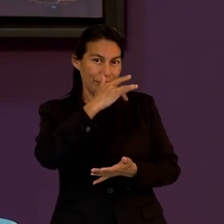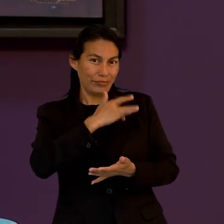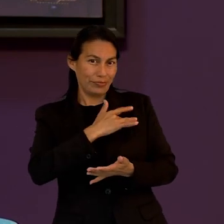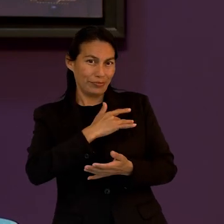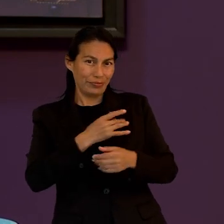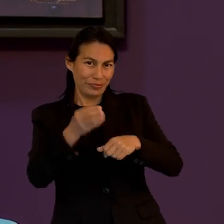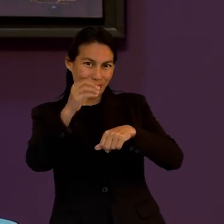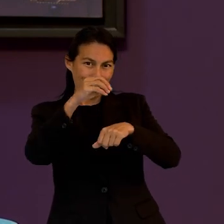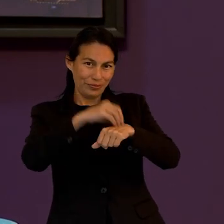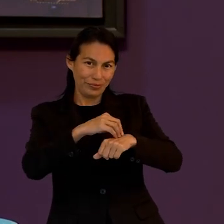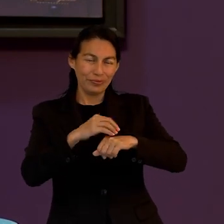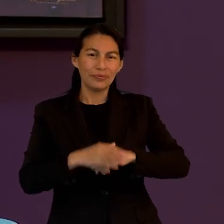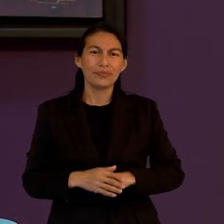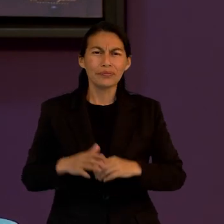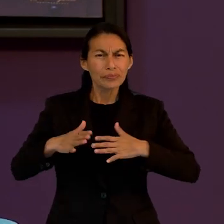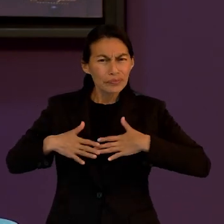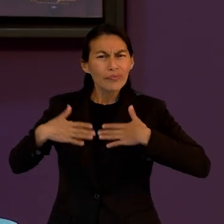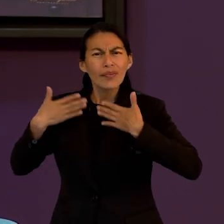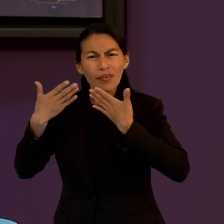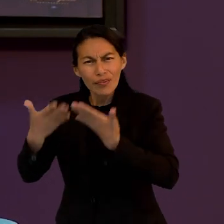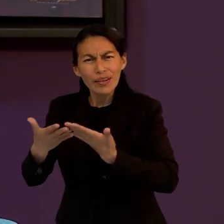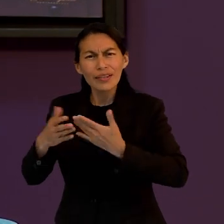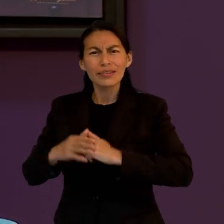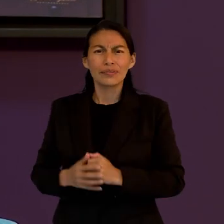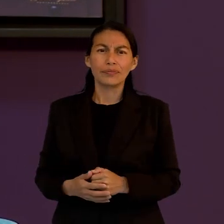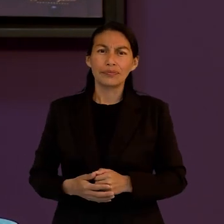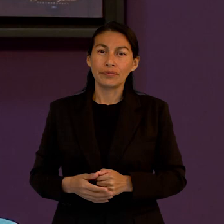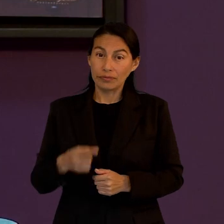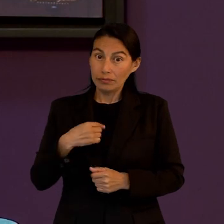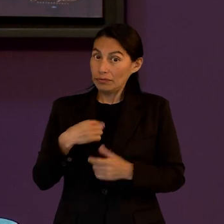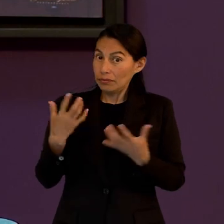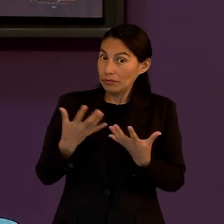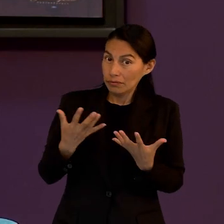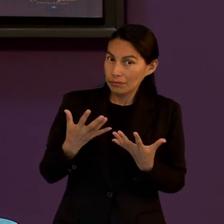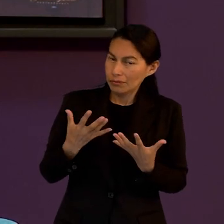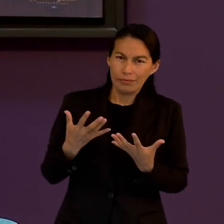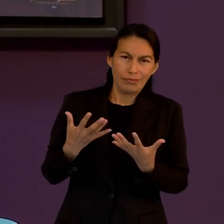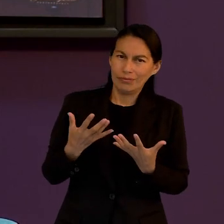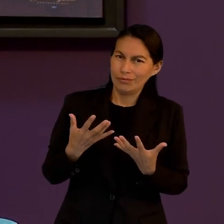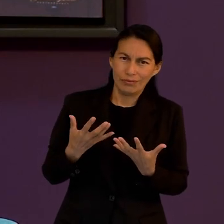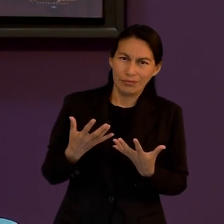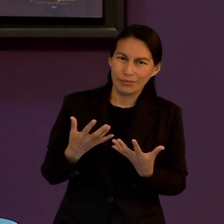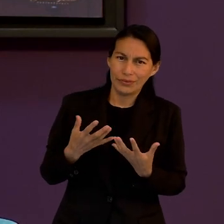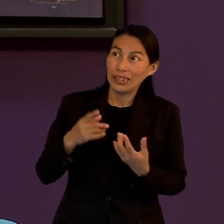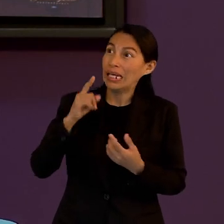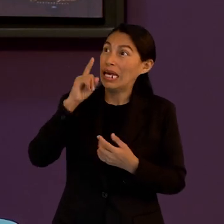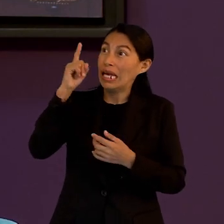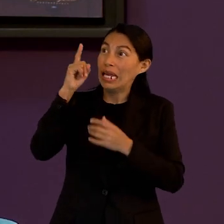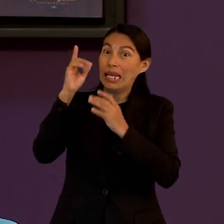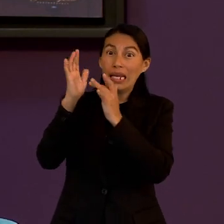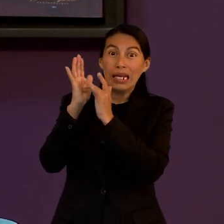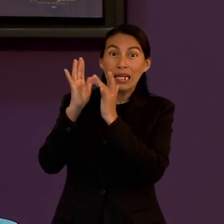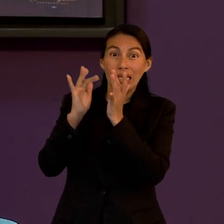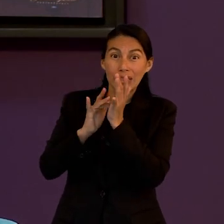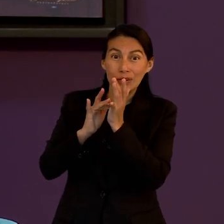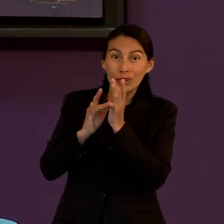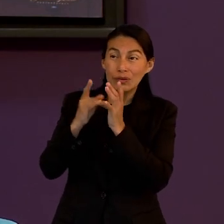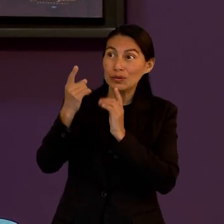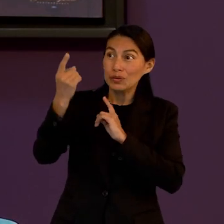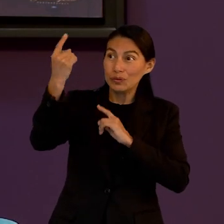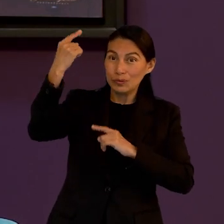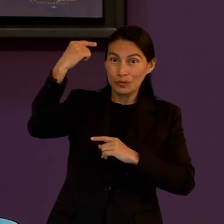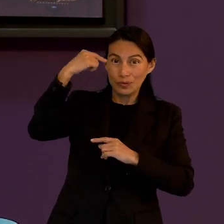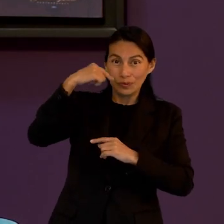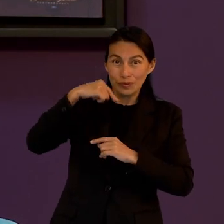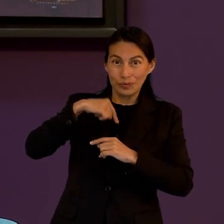con confianza y no por nosotros mismos ni por cualquier cosa que nosotros hayamos hecho por cualquier obra sino porque jesús